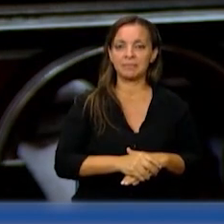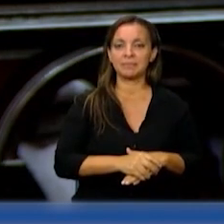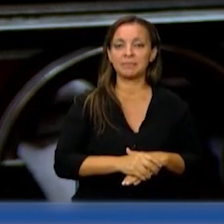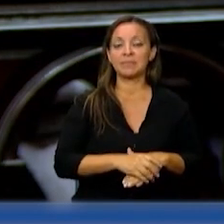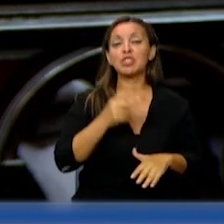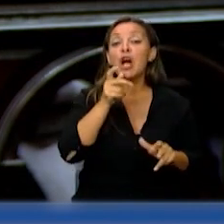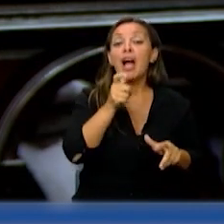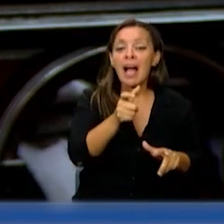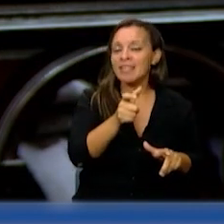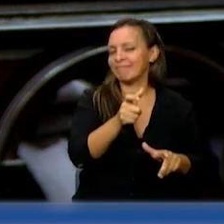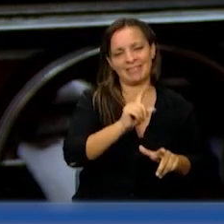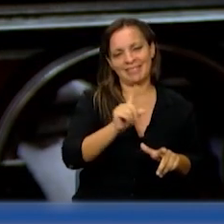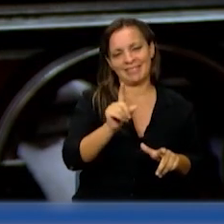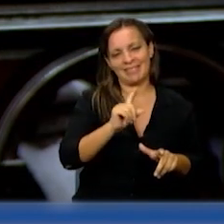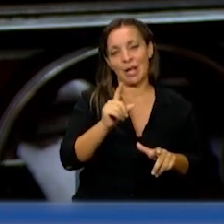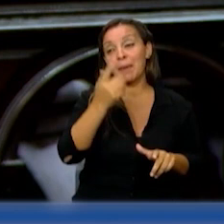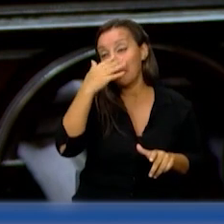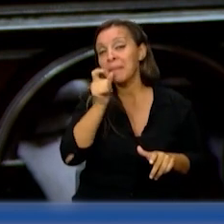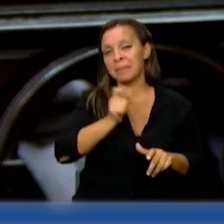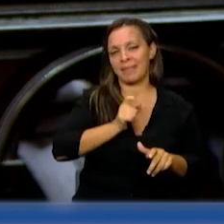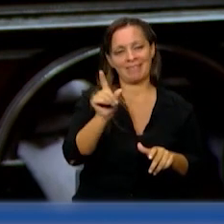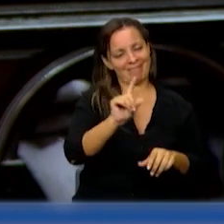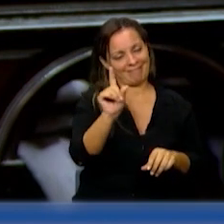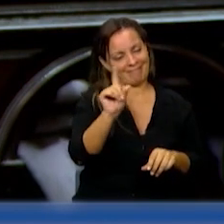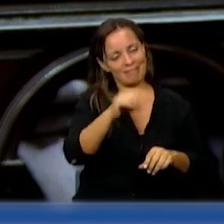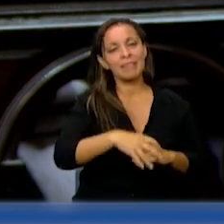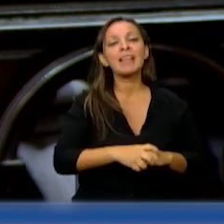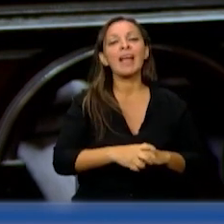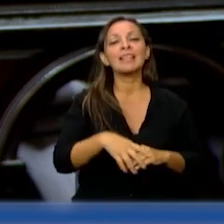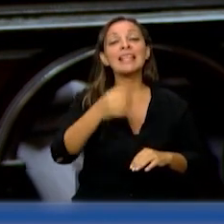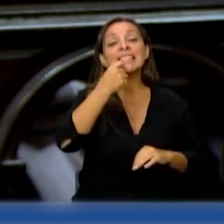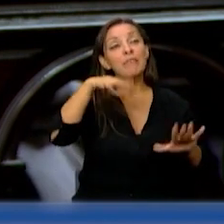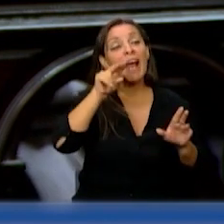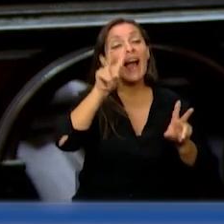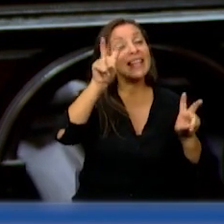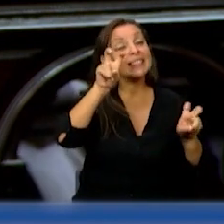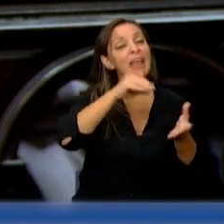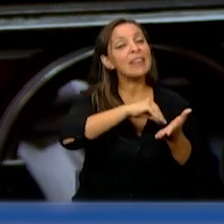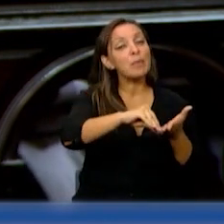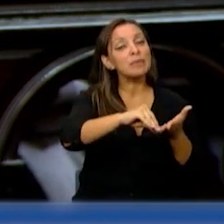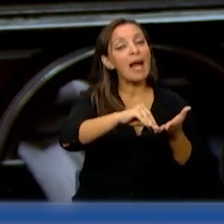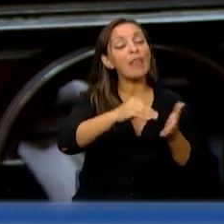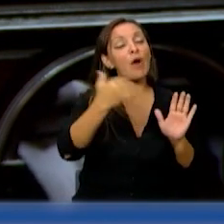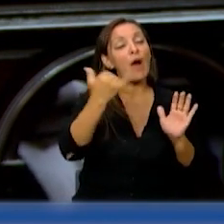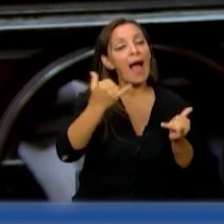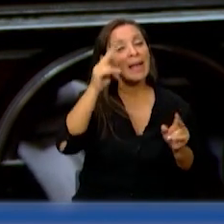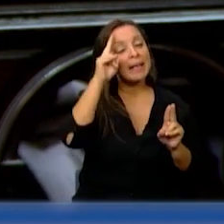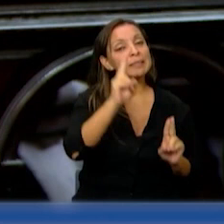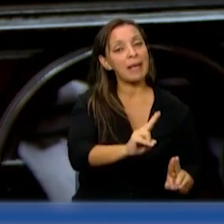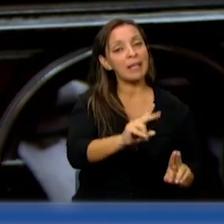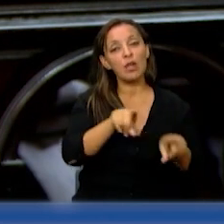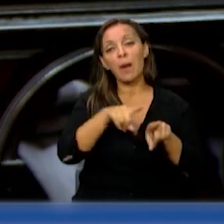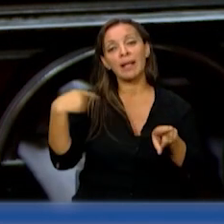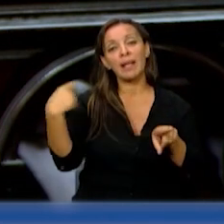que no lo voy a mencionar porque le voy a dar derecho a réplica, tuviese un poquito de consideración y respeto como lo tenemos